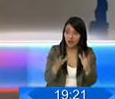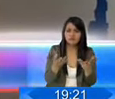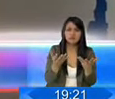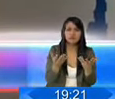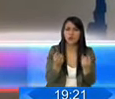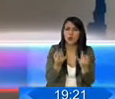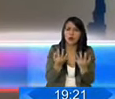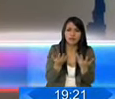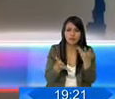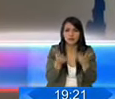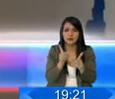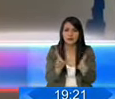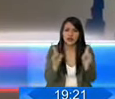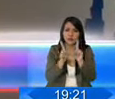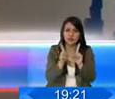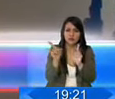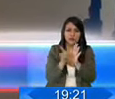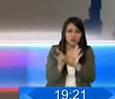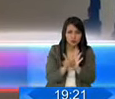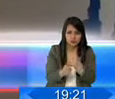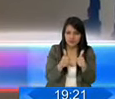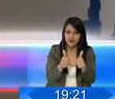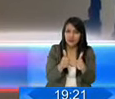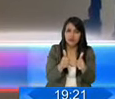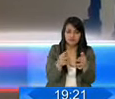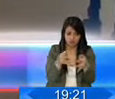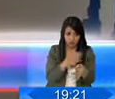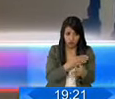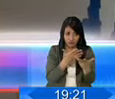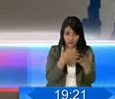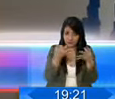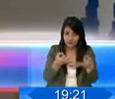cantidad de datos ingresados suficientemente confiables.